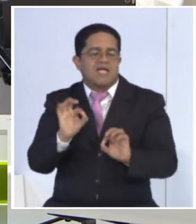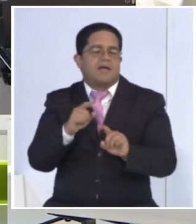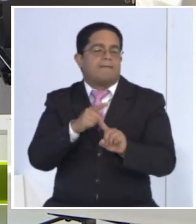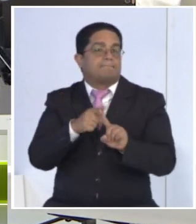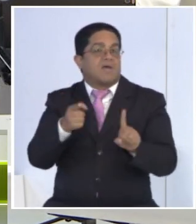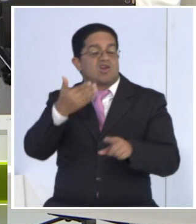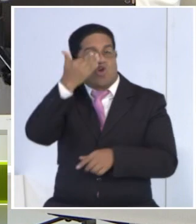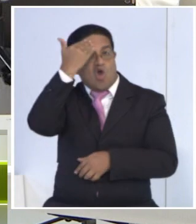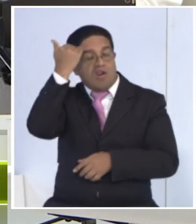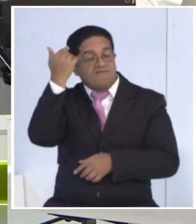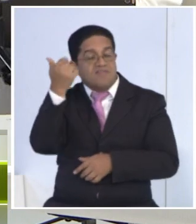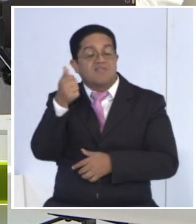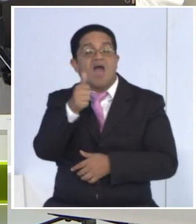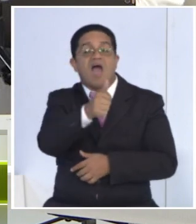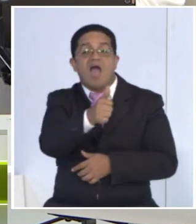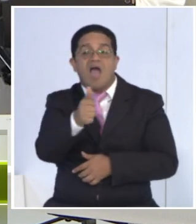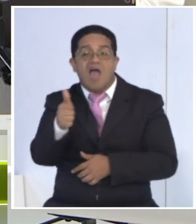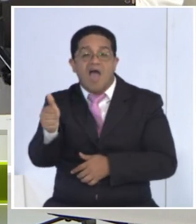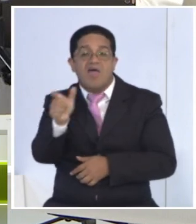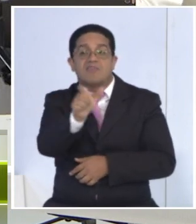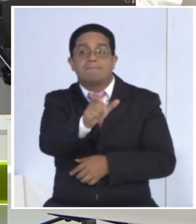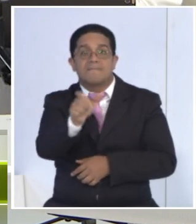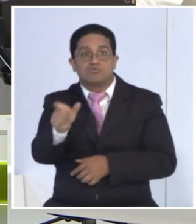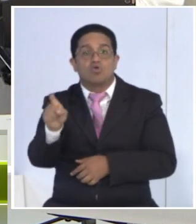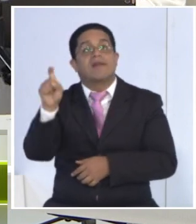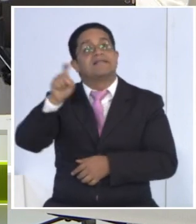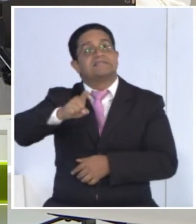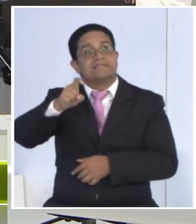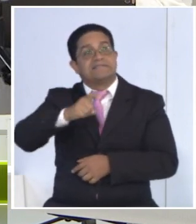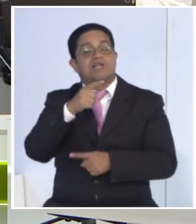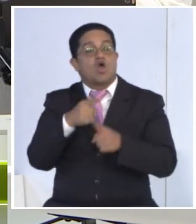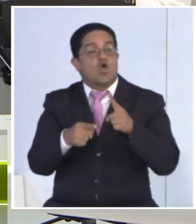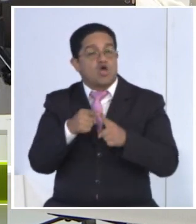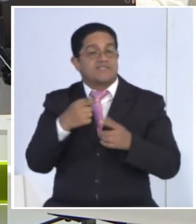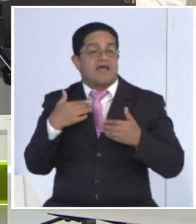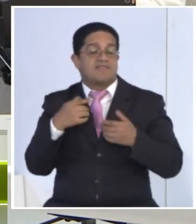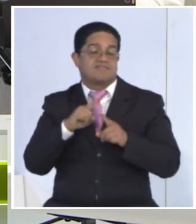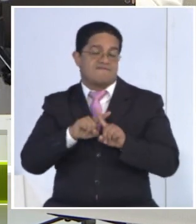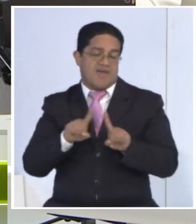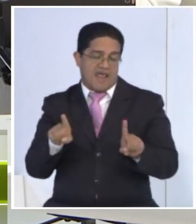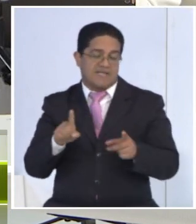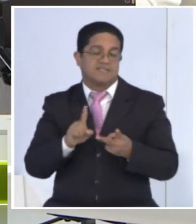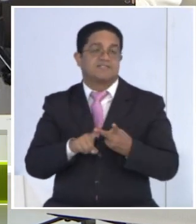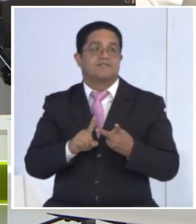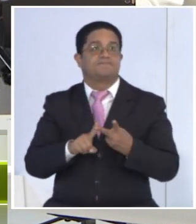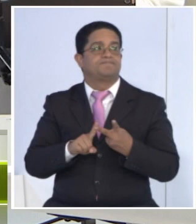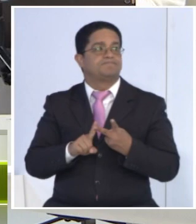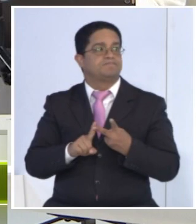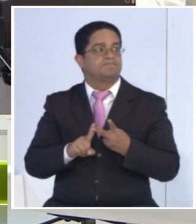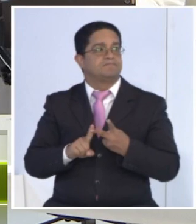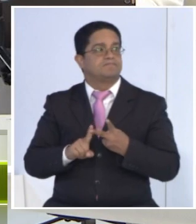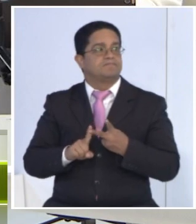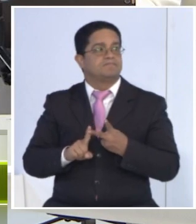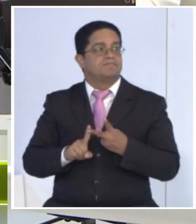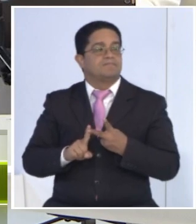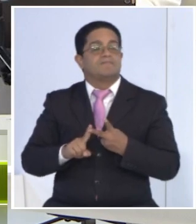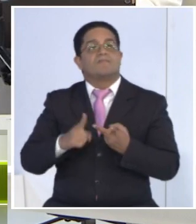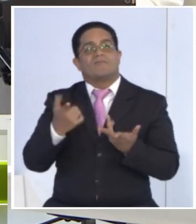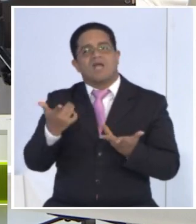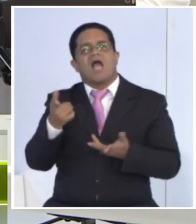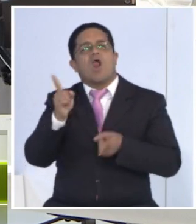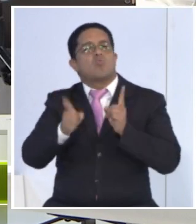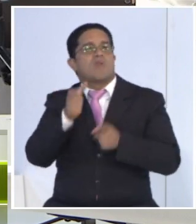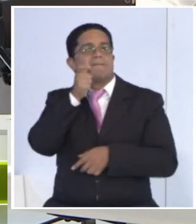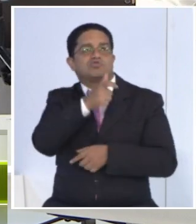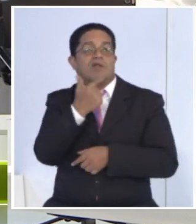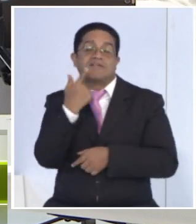cuenta la necesidad física, la salud del paciente y qué está pasando con esta persona. Por ejemplo, las dietas que solamente son basadas en carnes. Hay personas